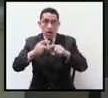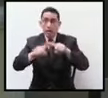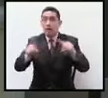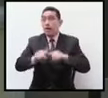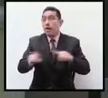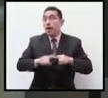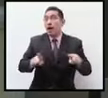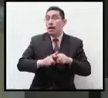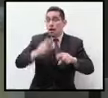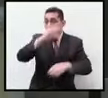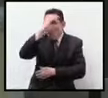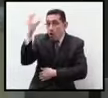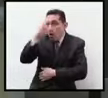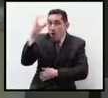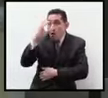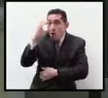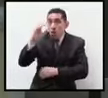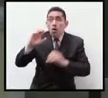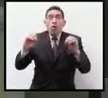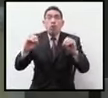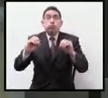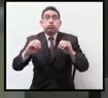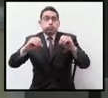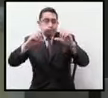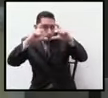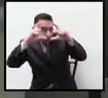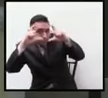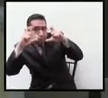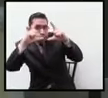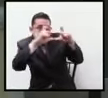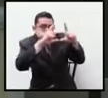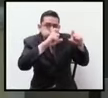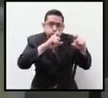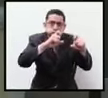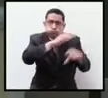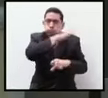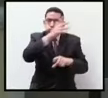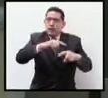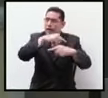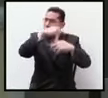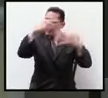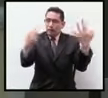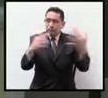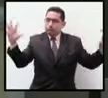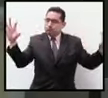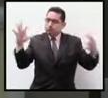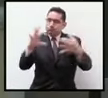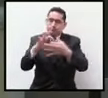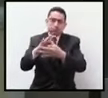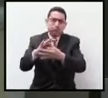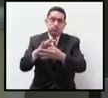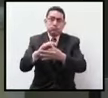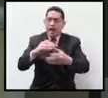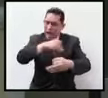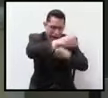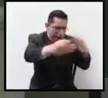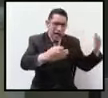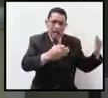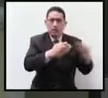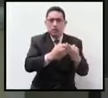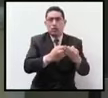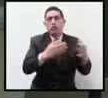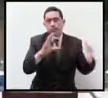fotógrafos gráficos camarógrafos y en general a todo este importante sector es